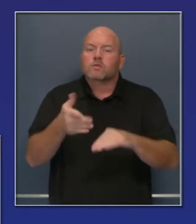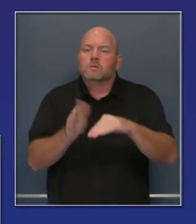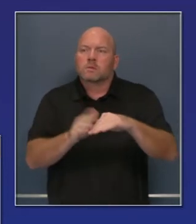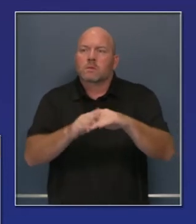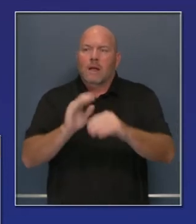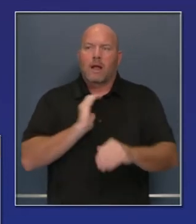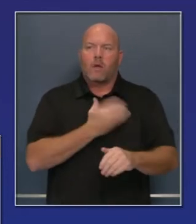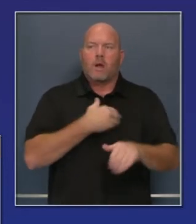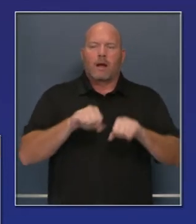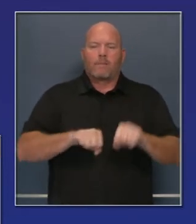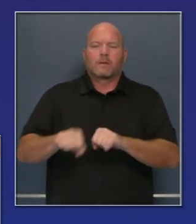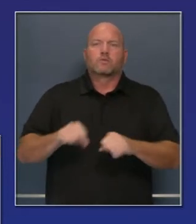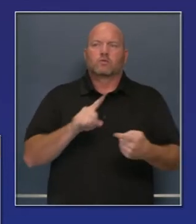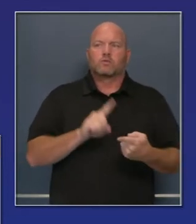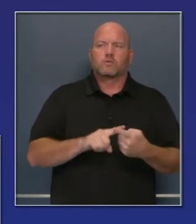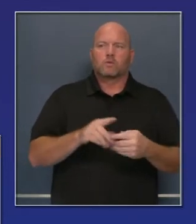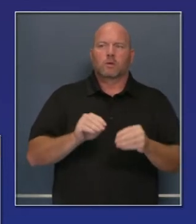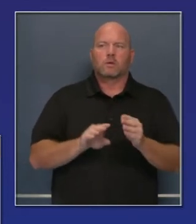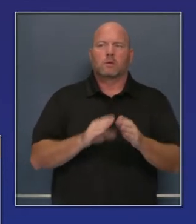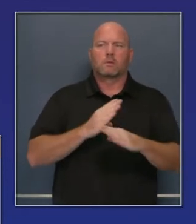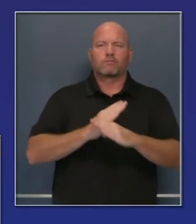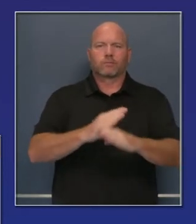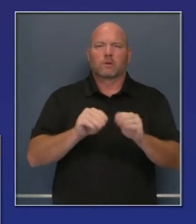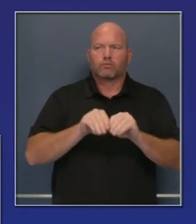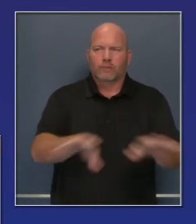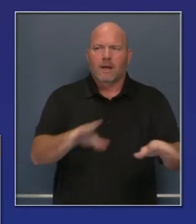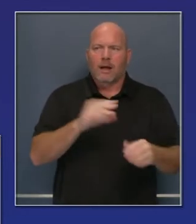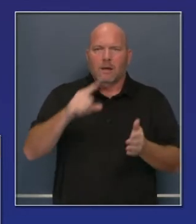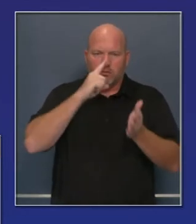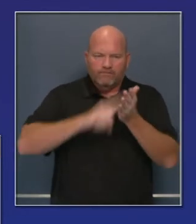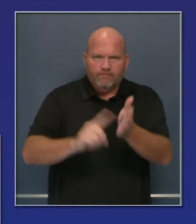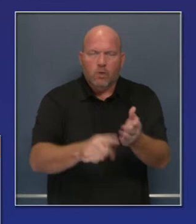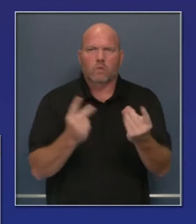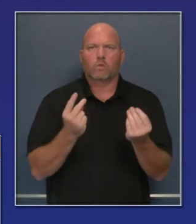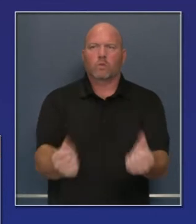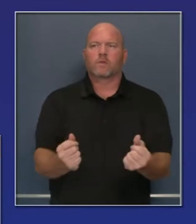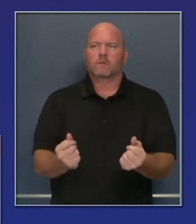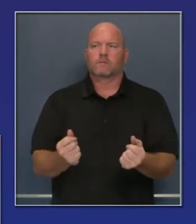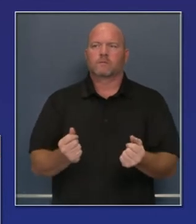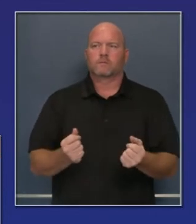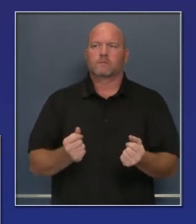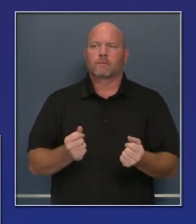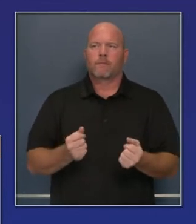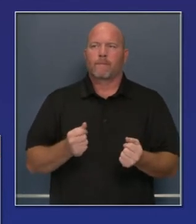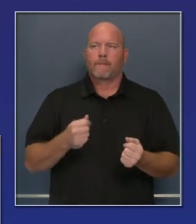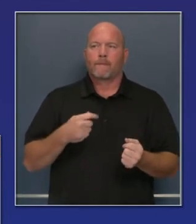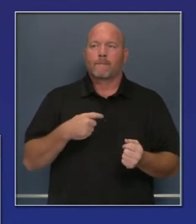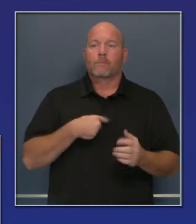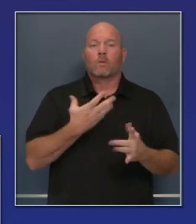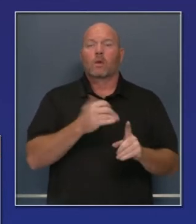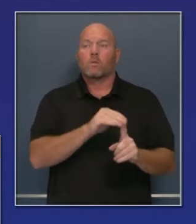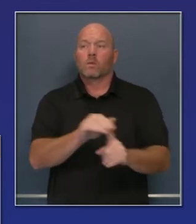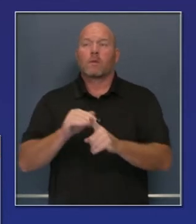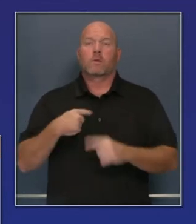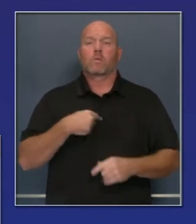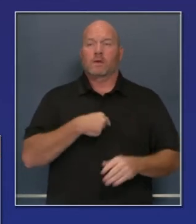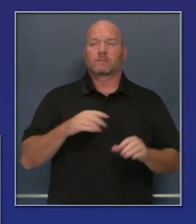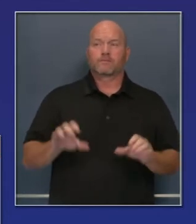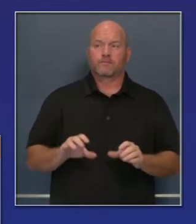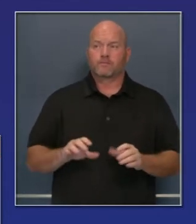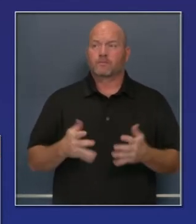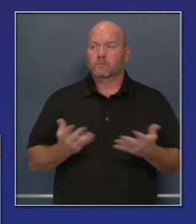herramientas para reducir nuestra capacidad de reducir brotes e investigarlos de inmediato. Les quiero recordar que